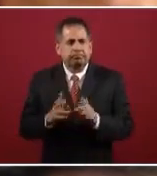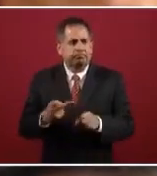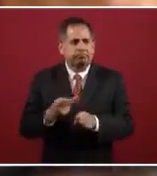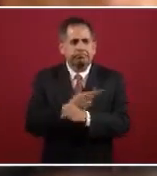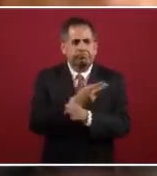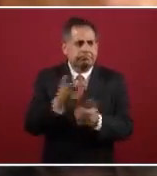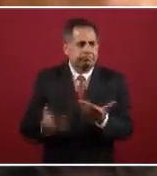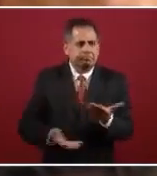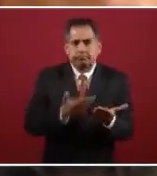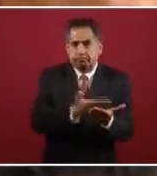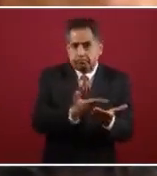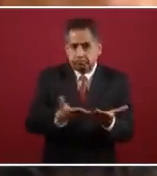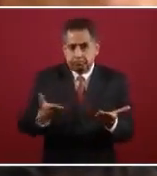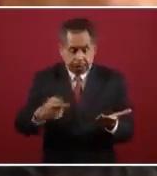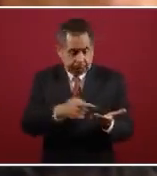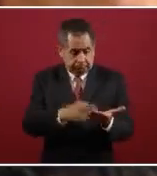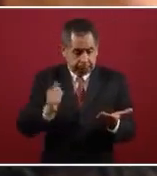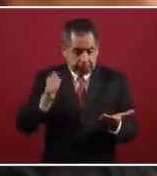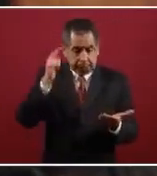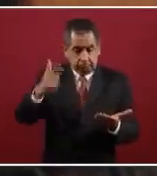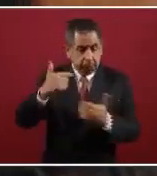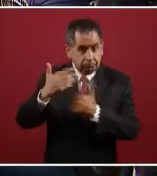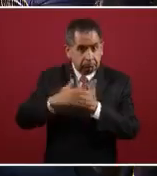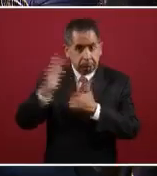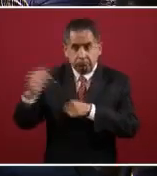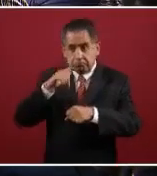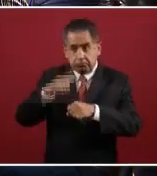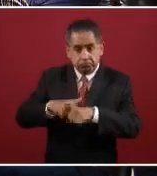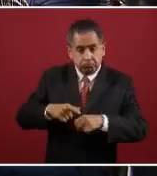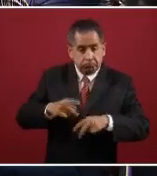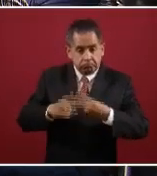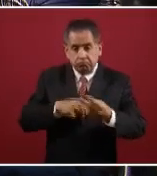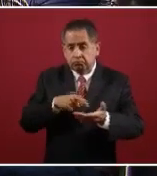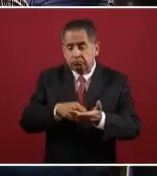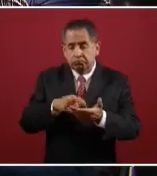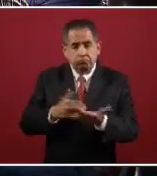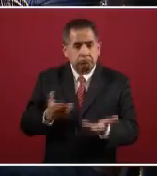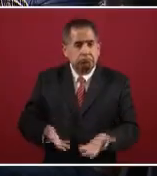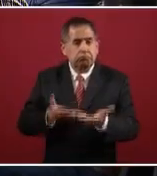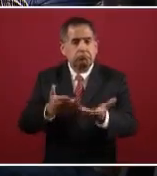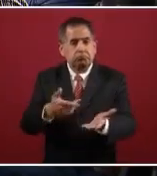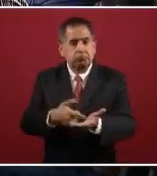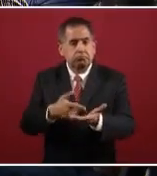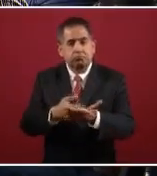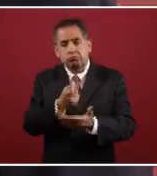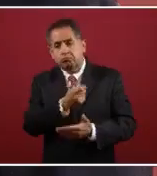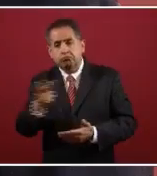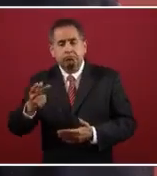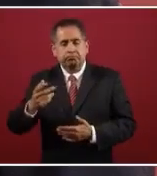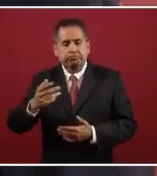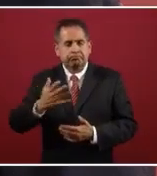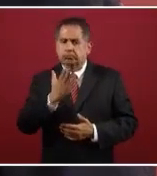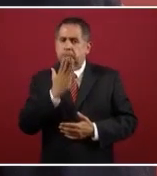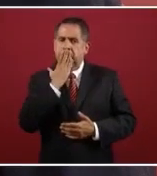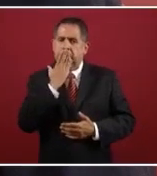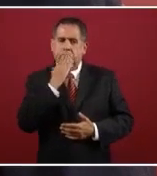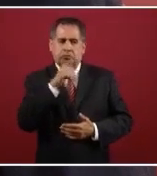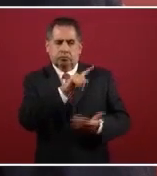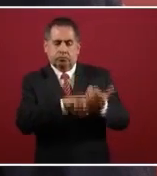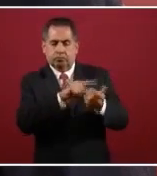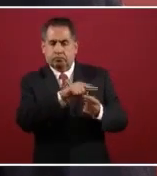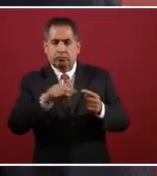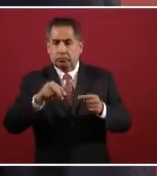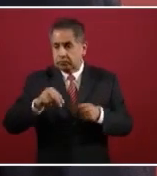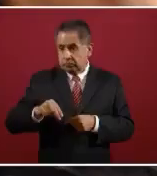propuestas? ¿Tendrán alguna salida en el presupuesto federal de lo que le propusieron? Los empresarios de Sonora explican que la región